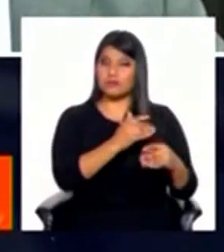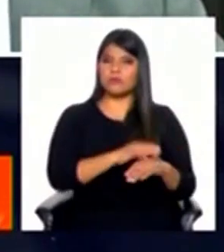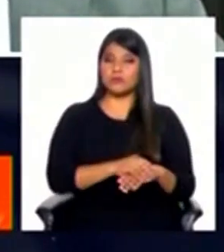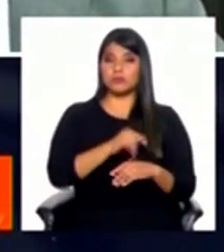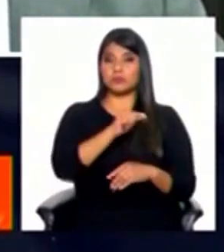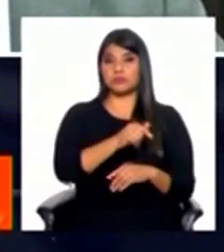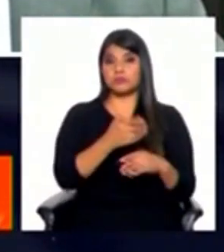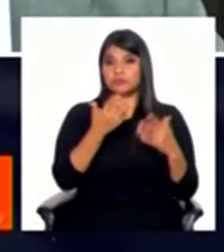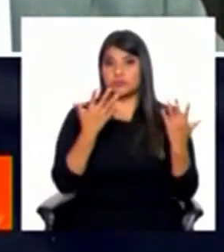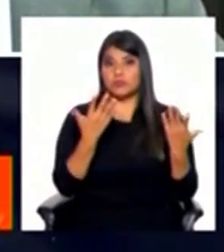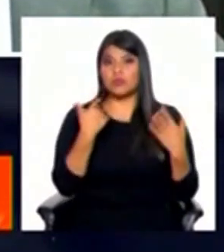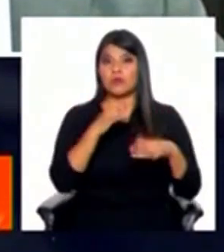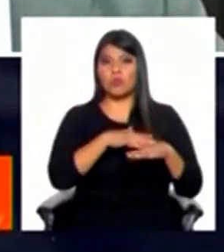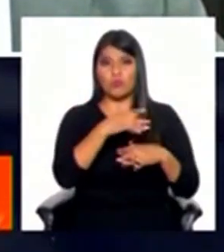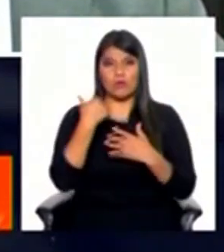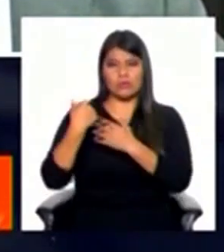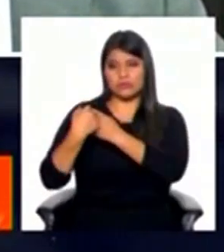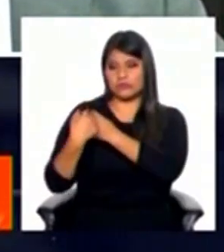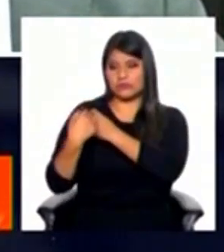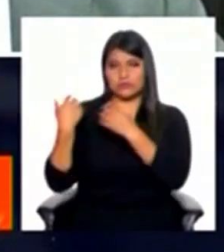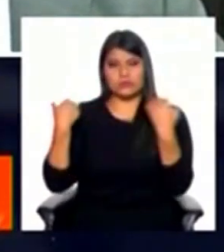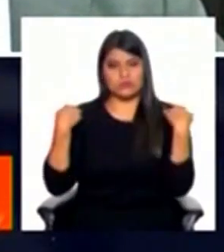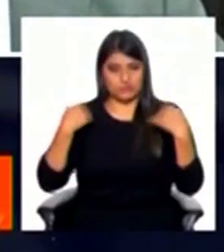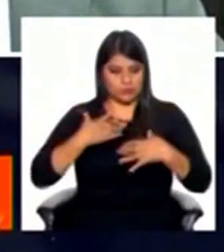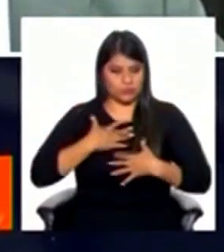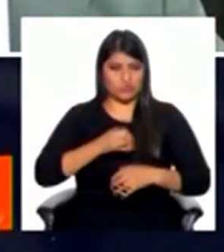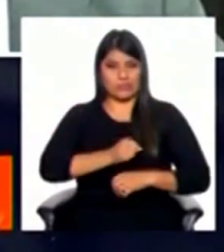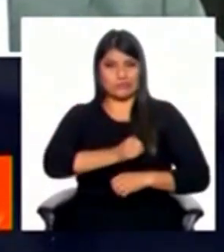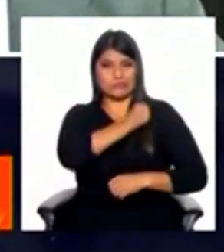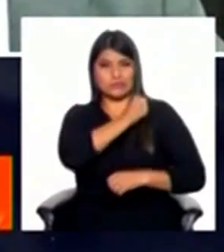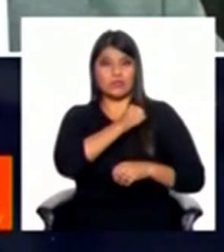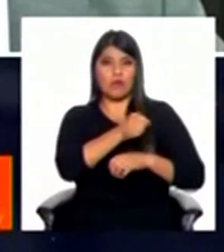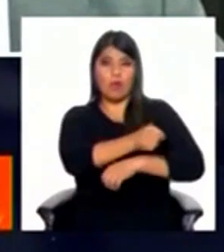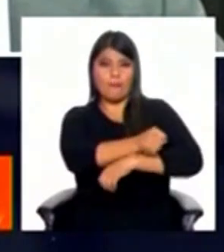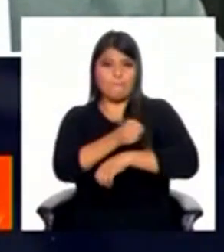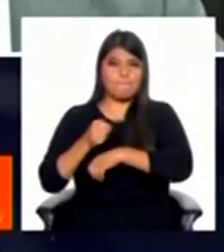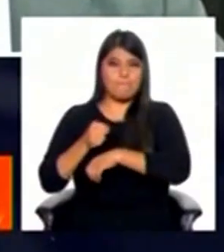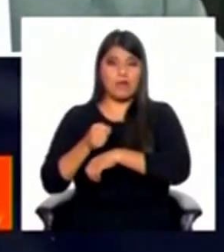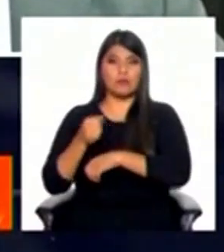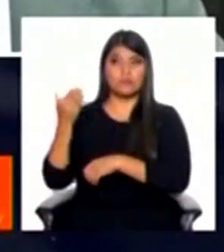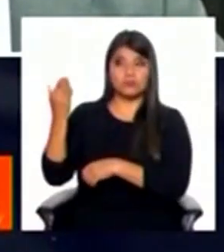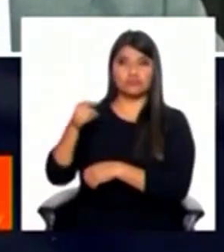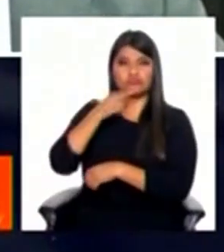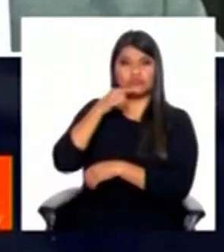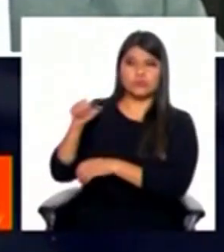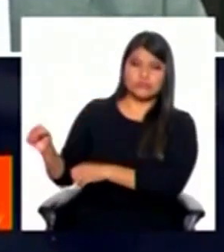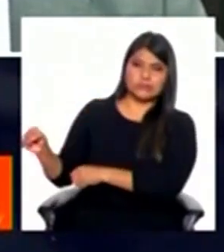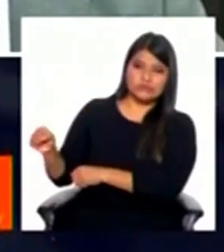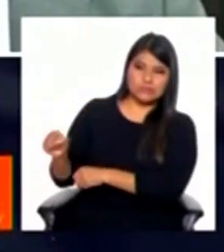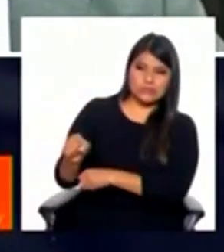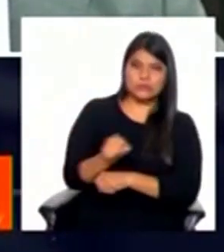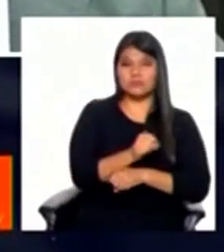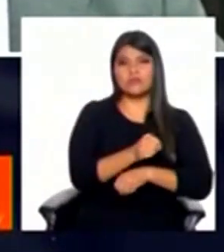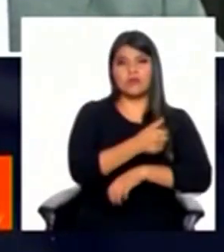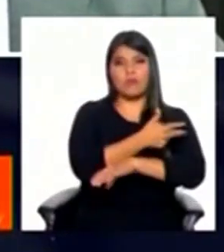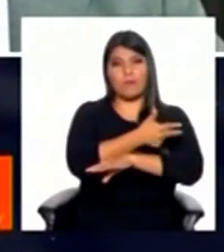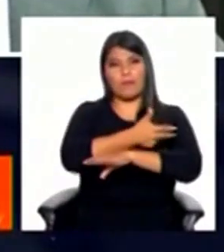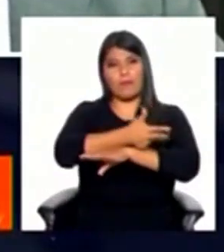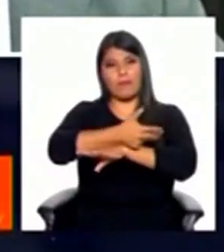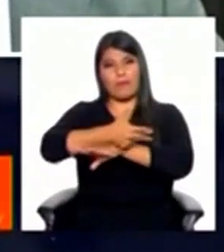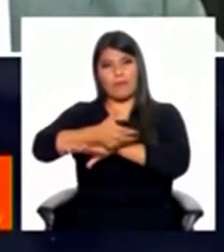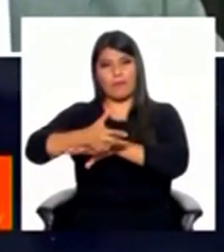presume que pueda tener lesiones por esta forma en que esta mujer adulta la arrastra por varios metros a